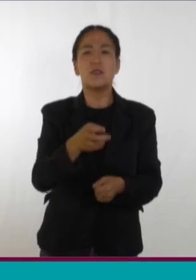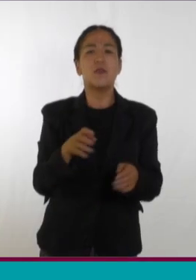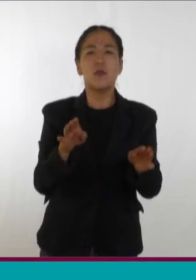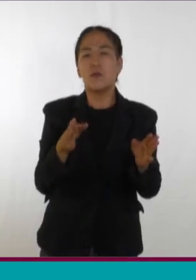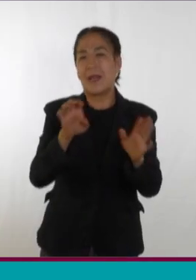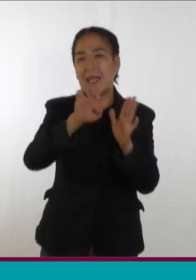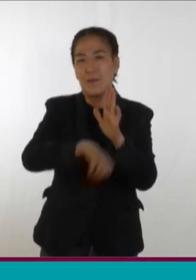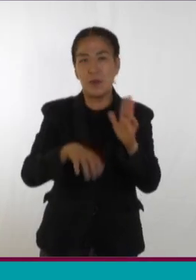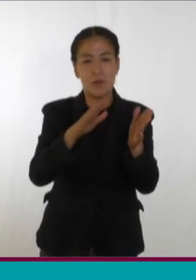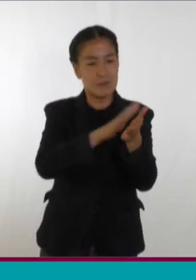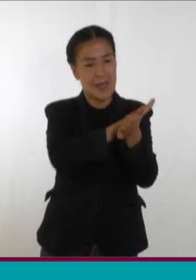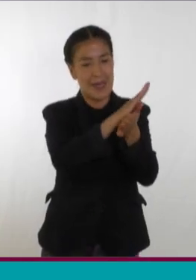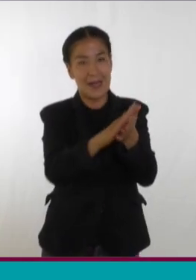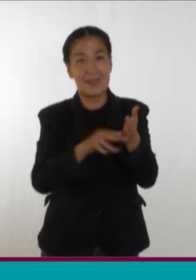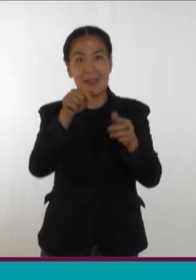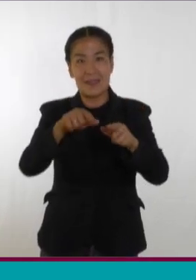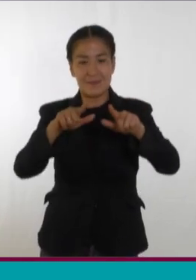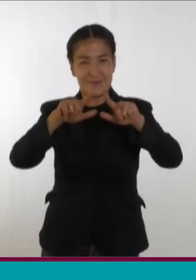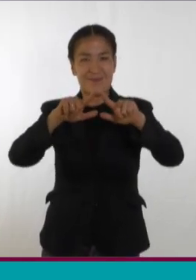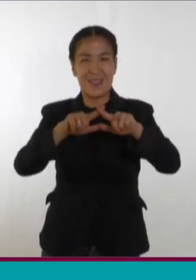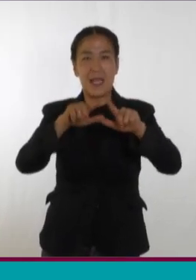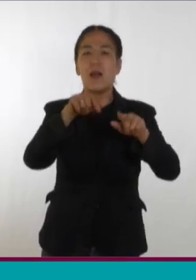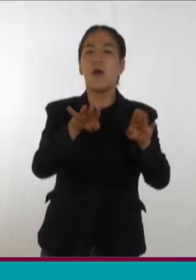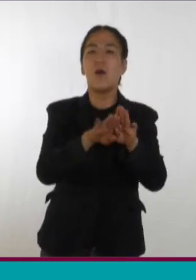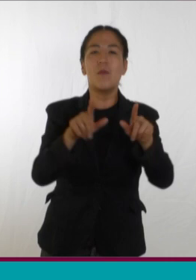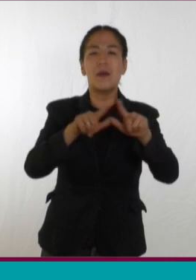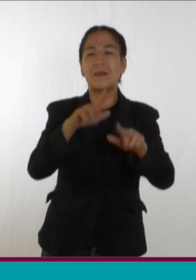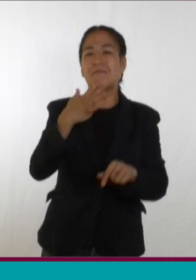equivalentes. Entonces, partiendo de que el área de un